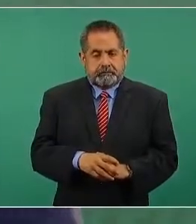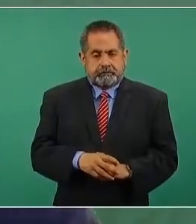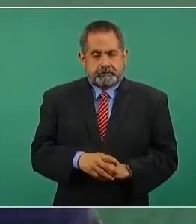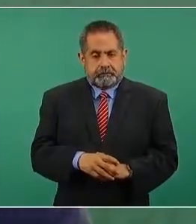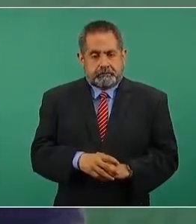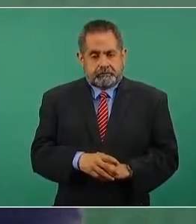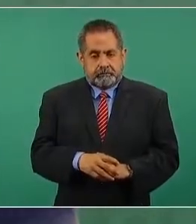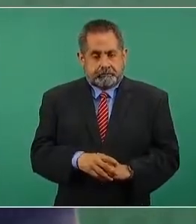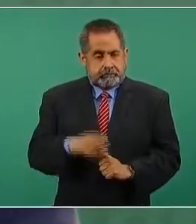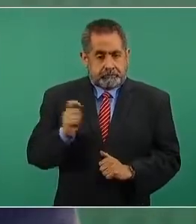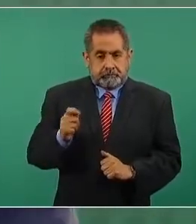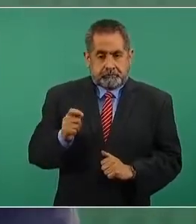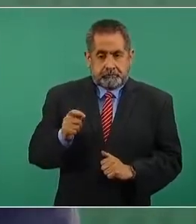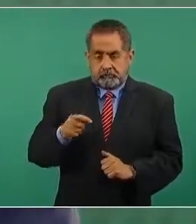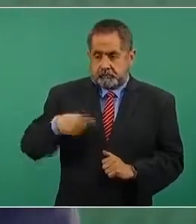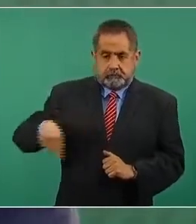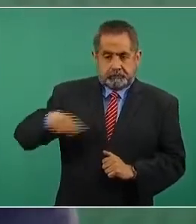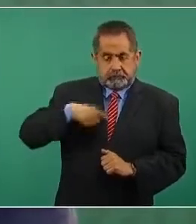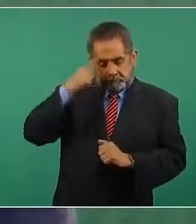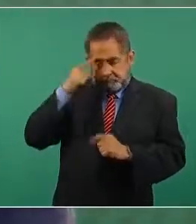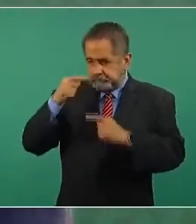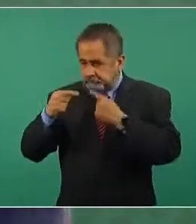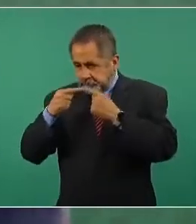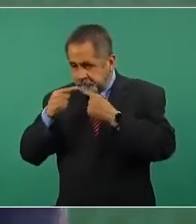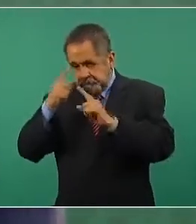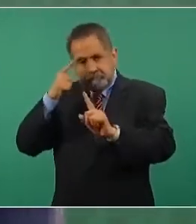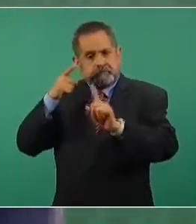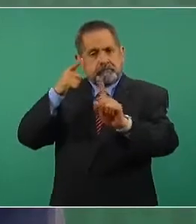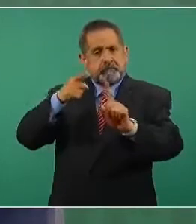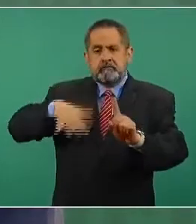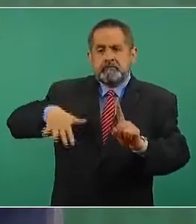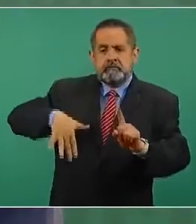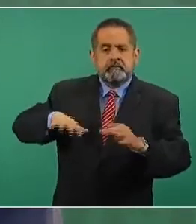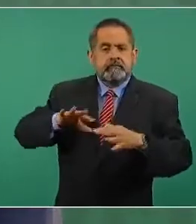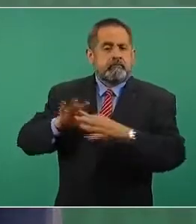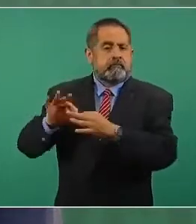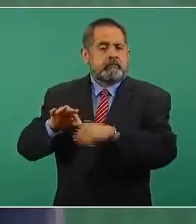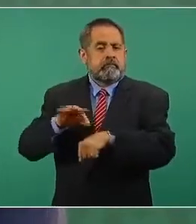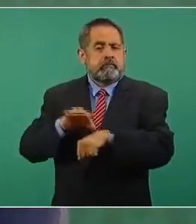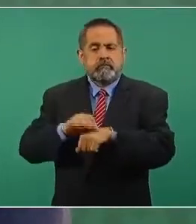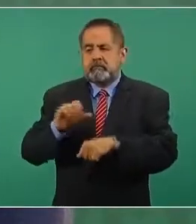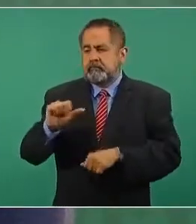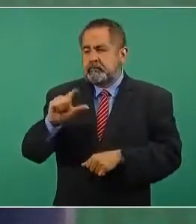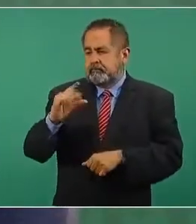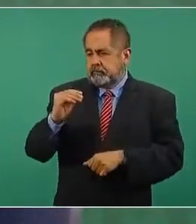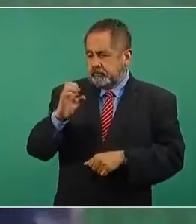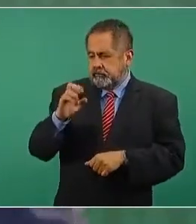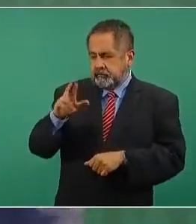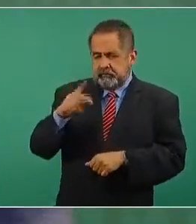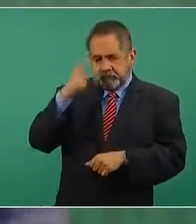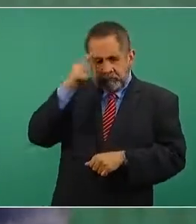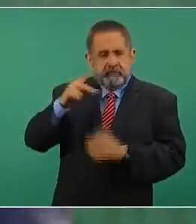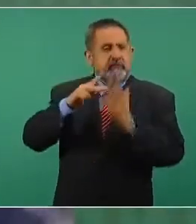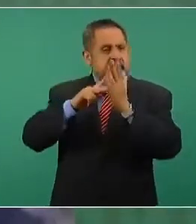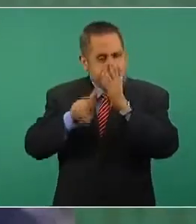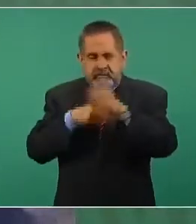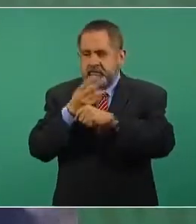Todo con el propósito, como lo mencionó el doctor Alcocer, de ir